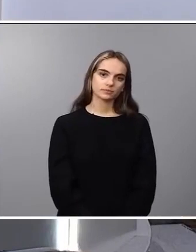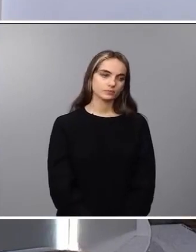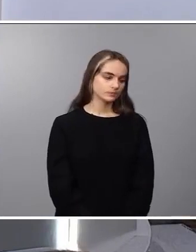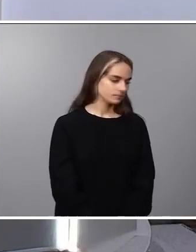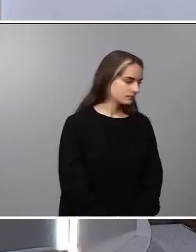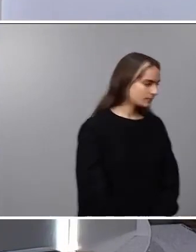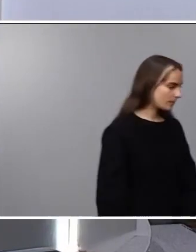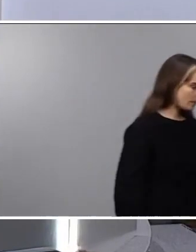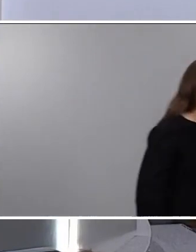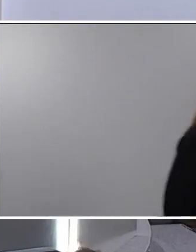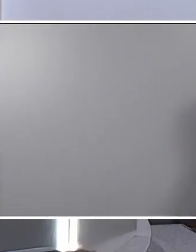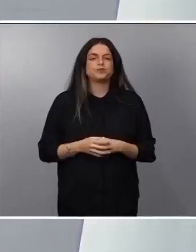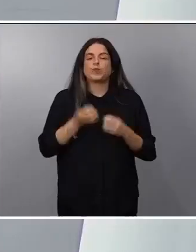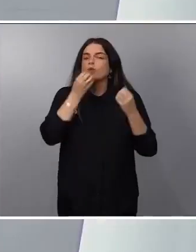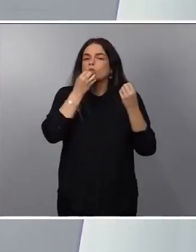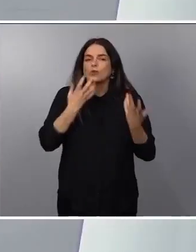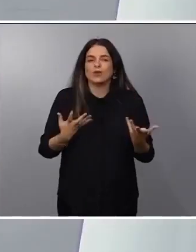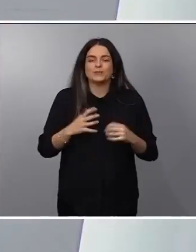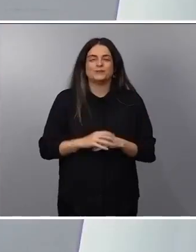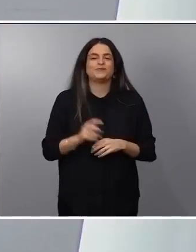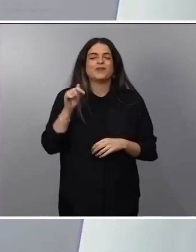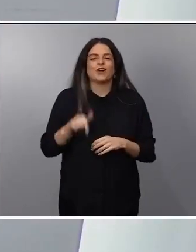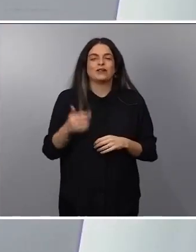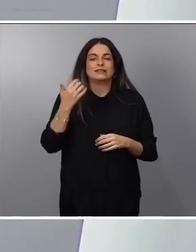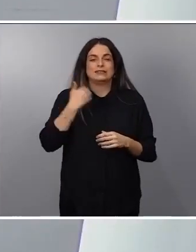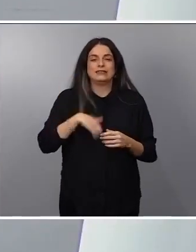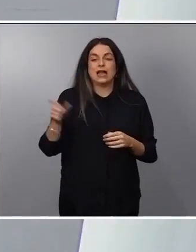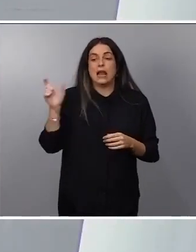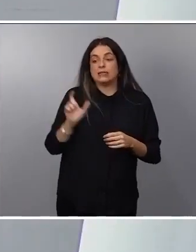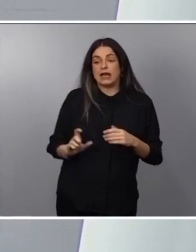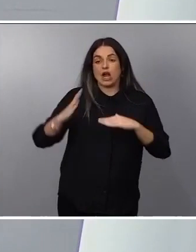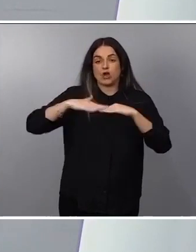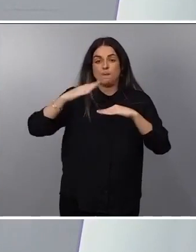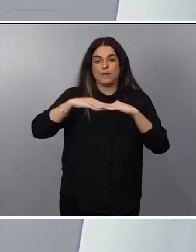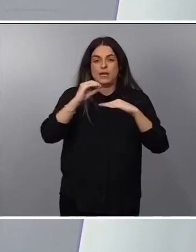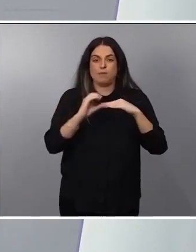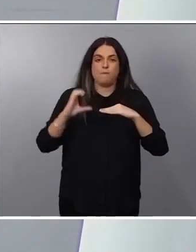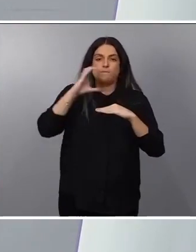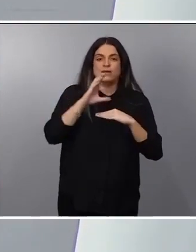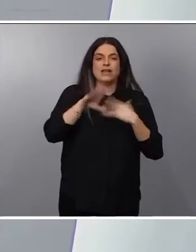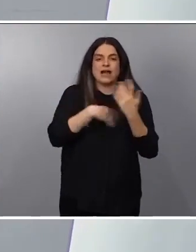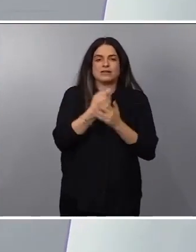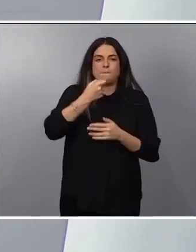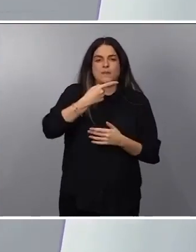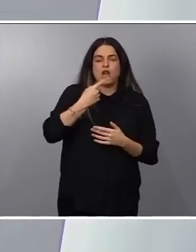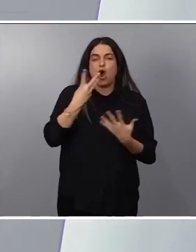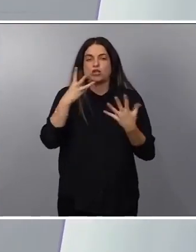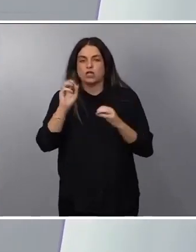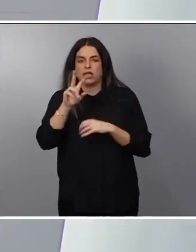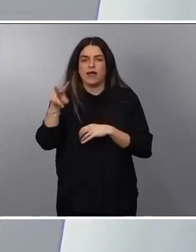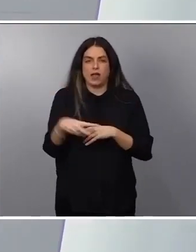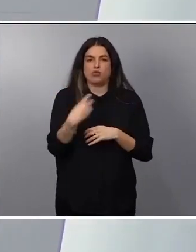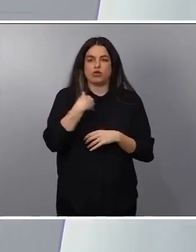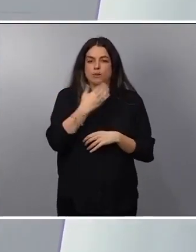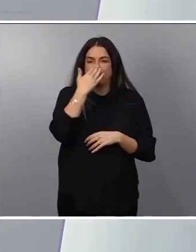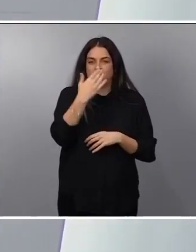.080 euros al mes en 14 pagas, con efectos retroactivos desde el 1 de enero de este año. Y me van a permitir decirles que no es un dato más,